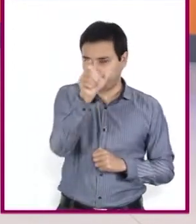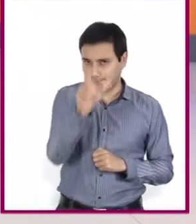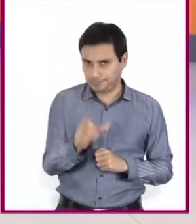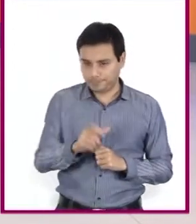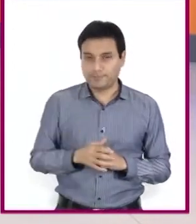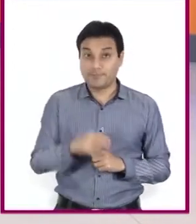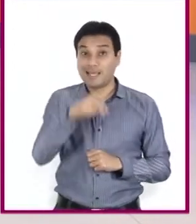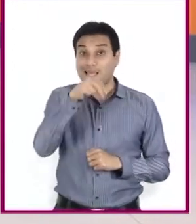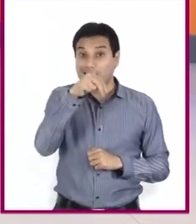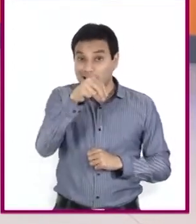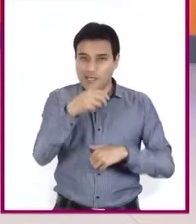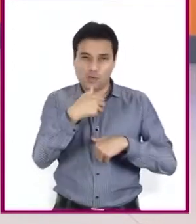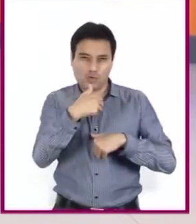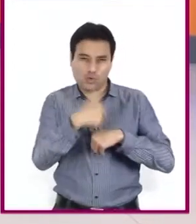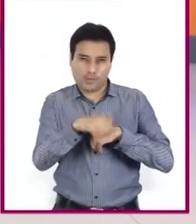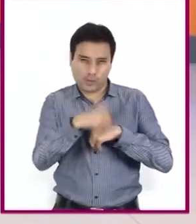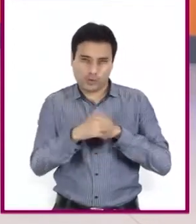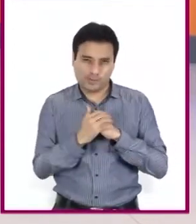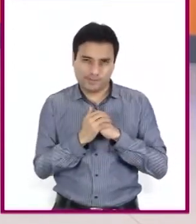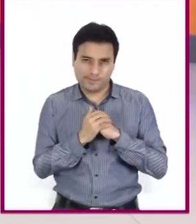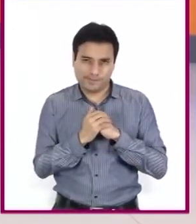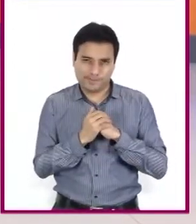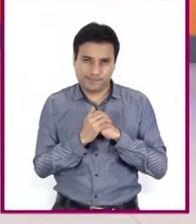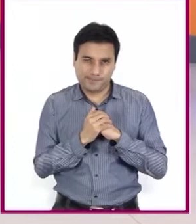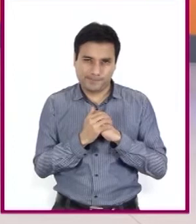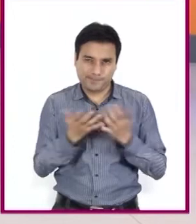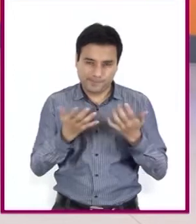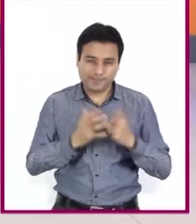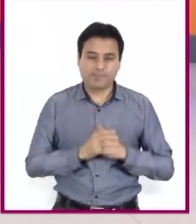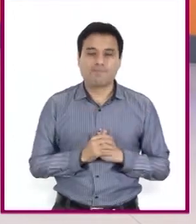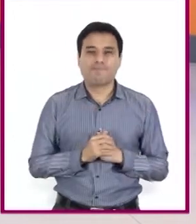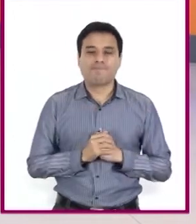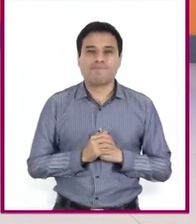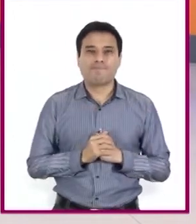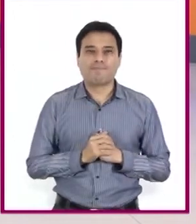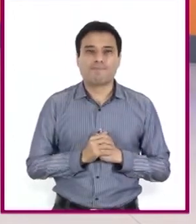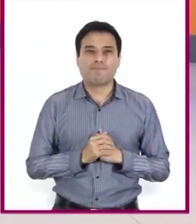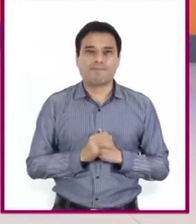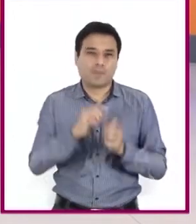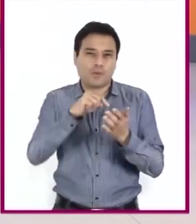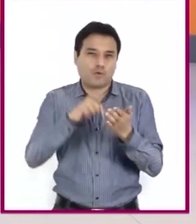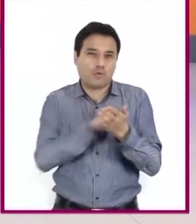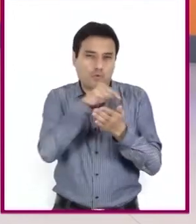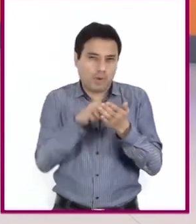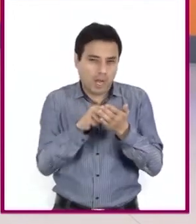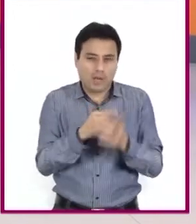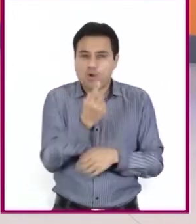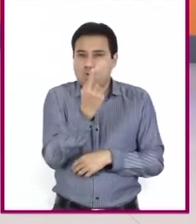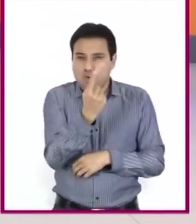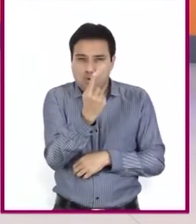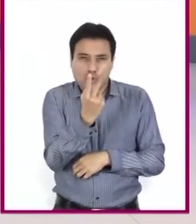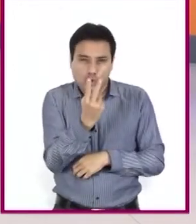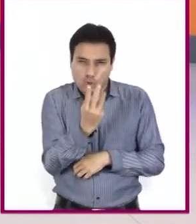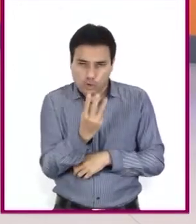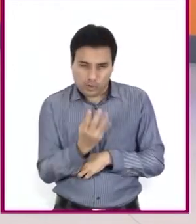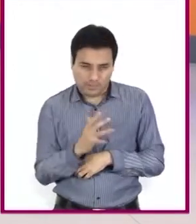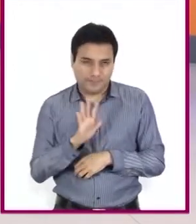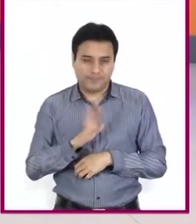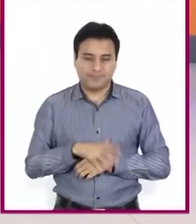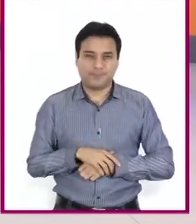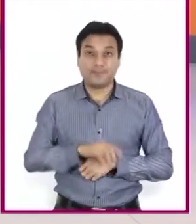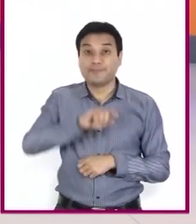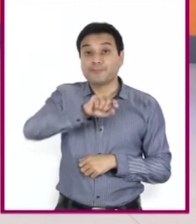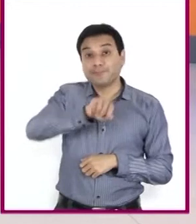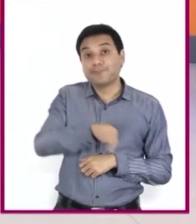de los números se representa el número de figura en la primera columna y el número de cuadrados en